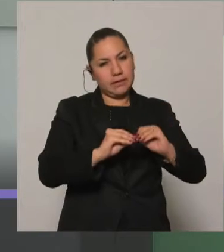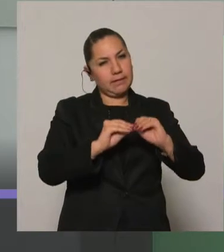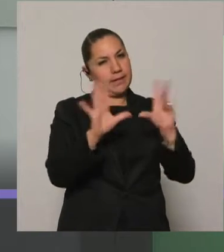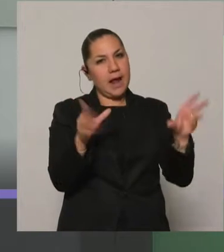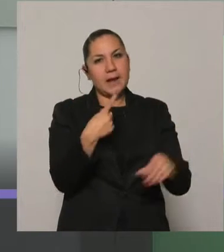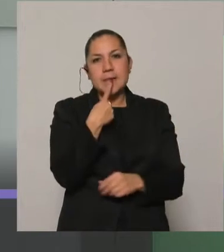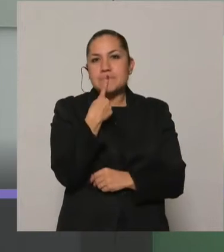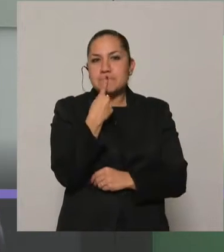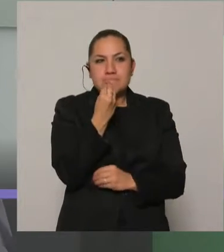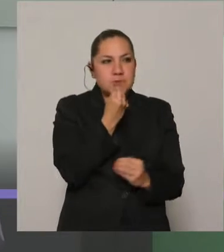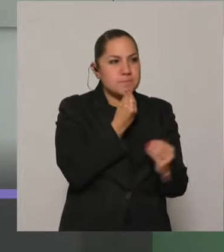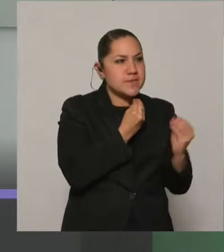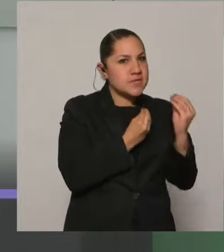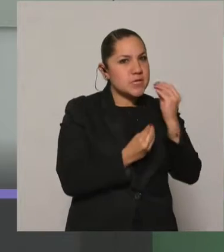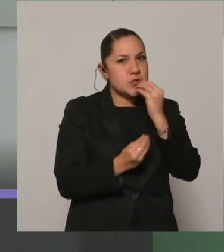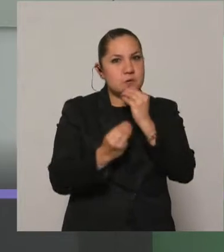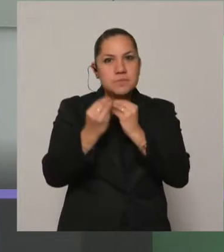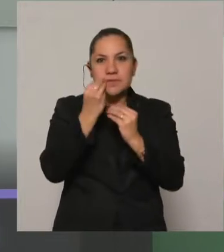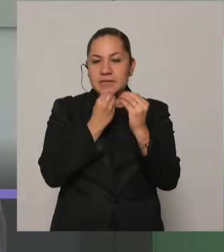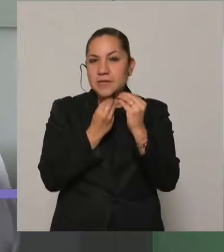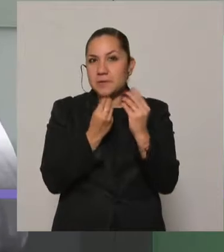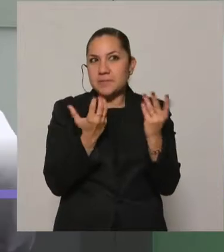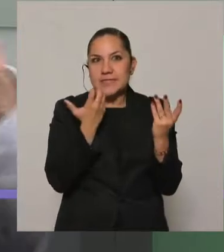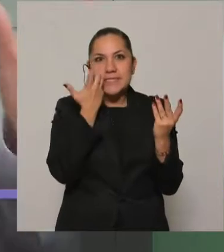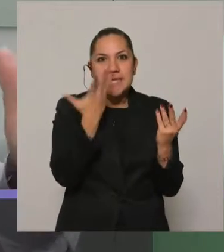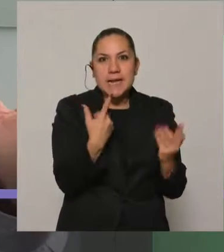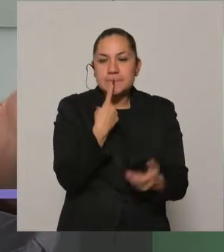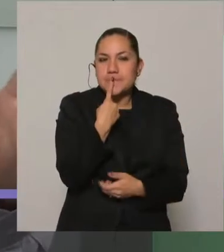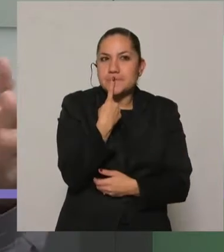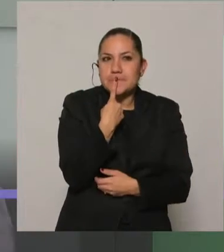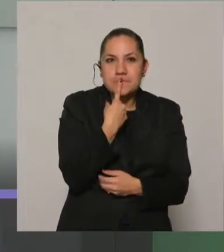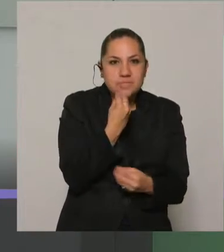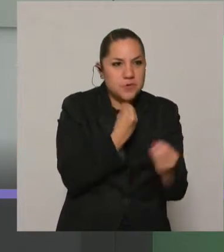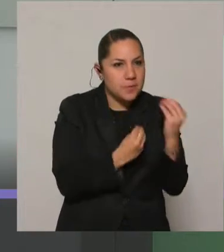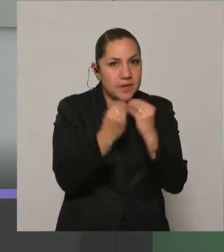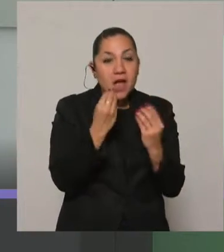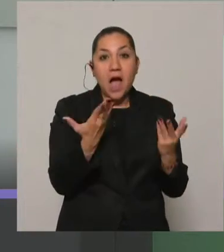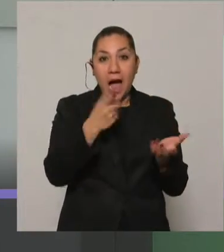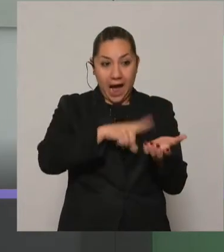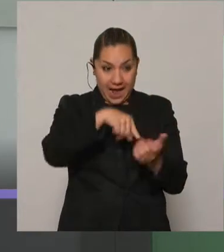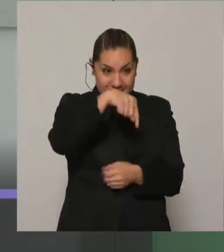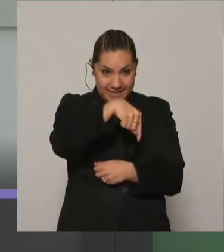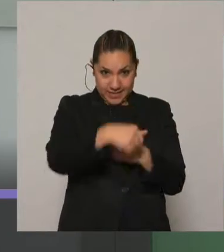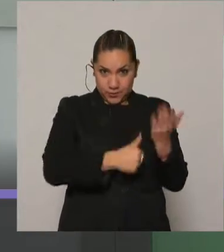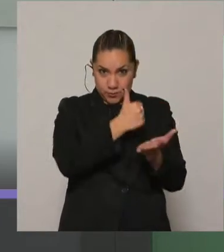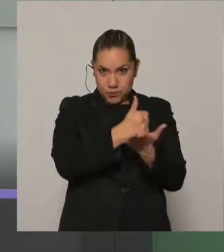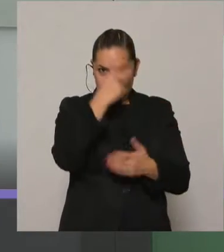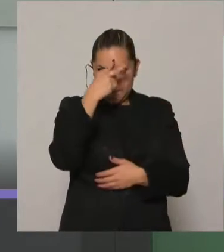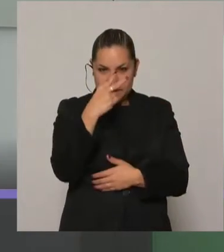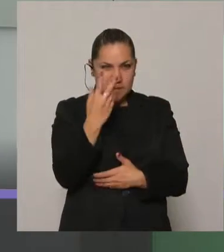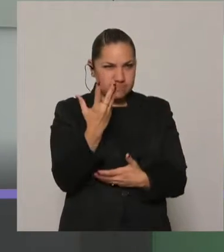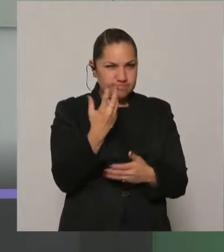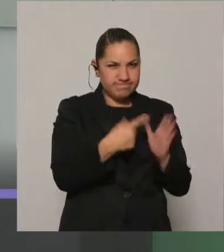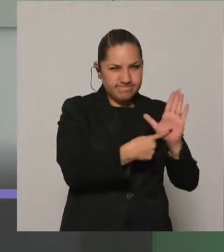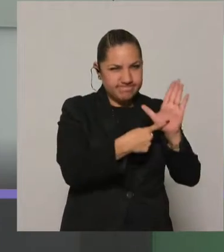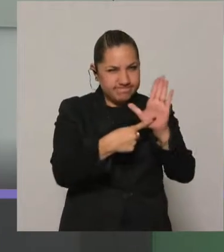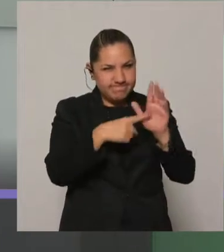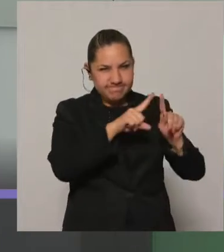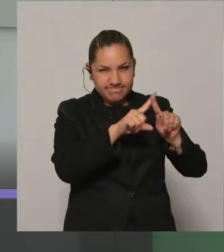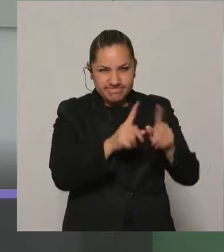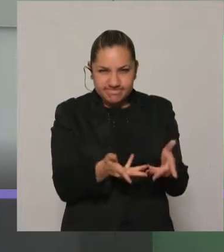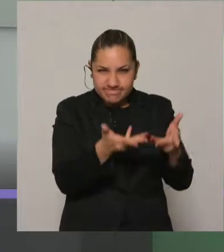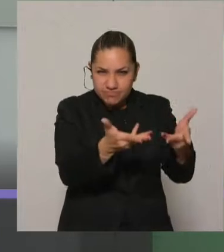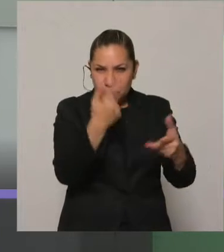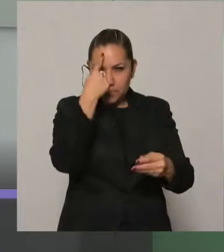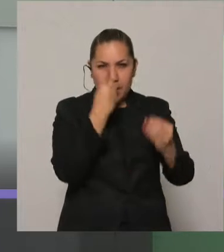gastronomía, la ciudad ha hecho un estallido impresionante. Hay para comer en mercados, hay para comer